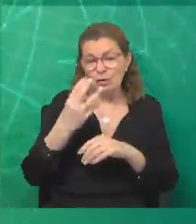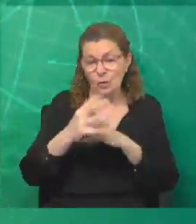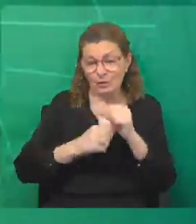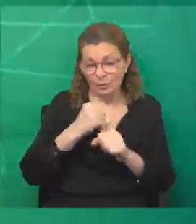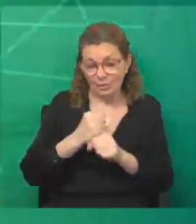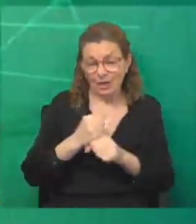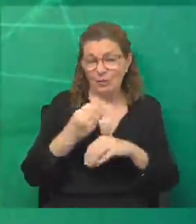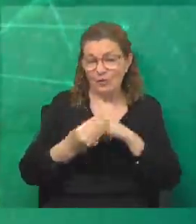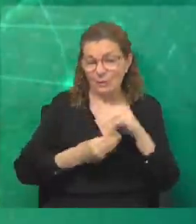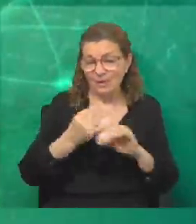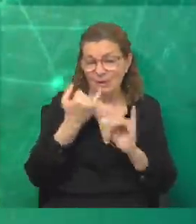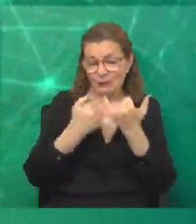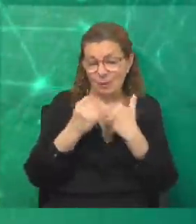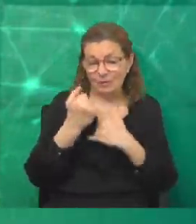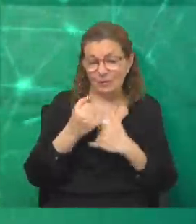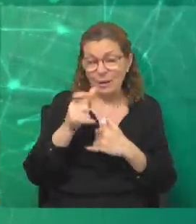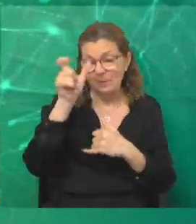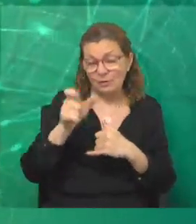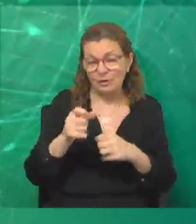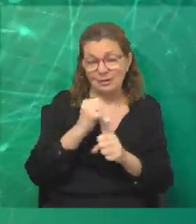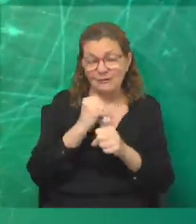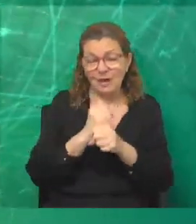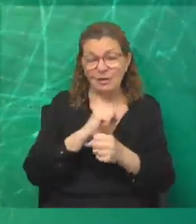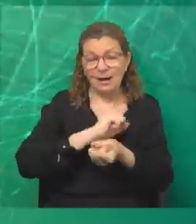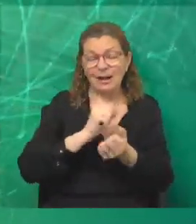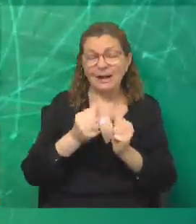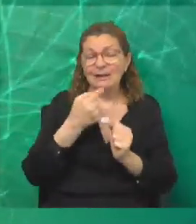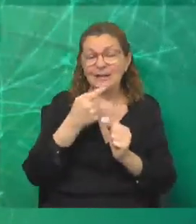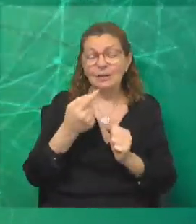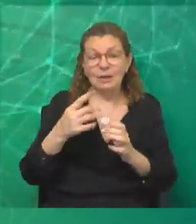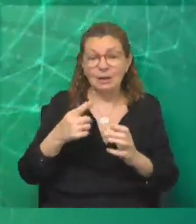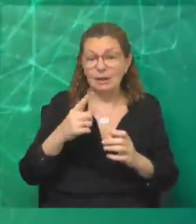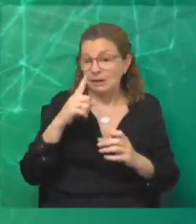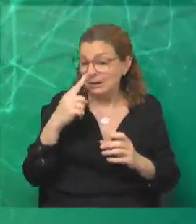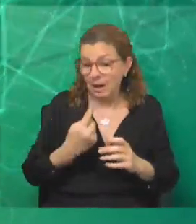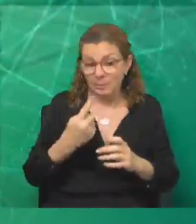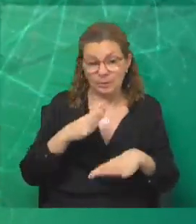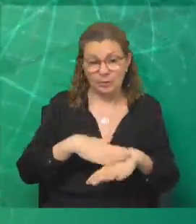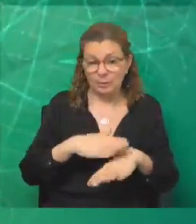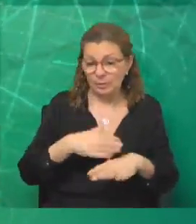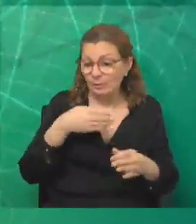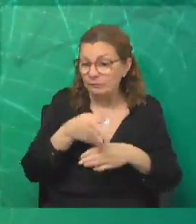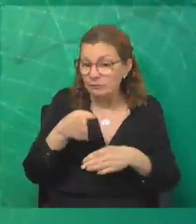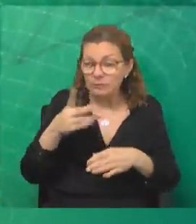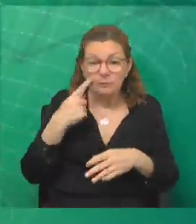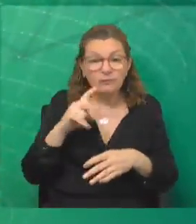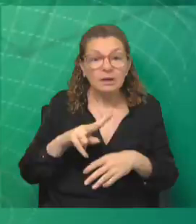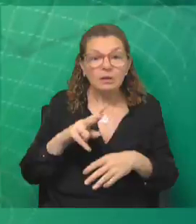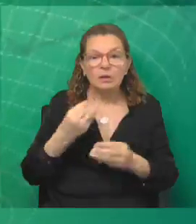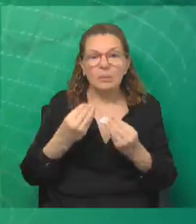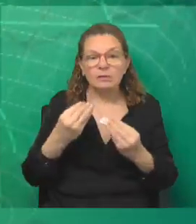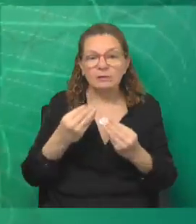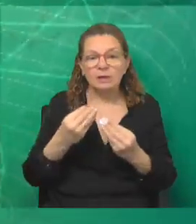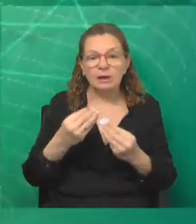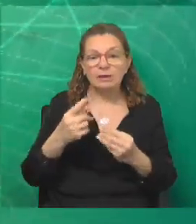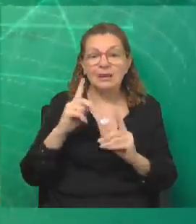su familia sobre la actuación del personal de la cárcel Solo mencionaron que los funcionarios reaccionaron con prontitud y responsabilidad en cuanto se enteraron de lo que ocurría y